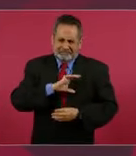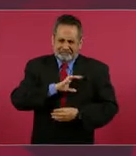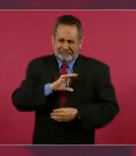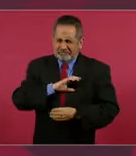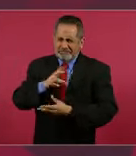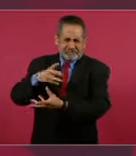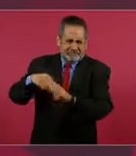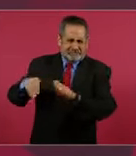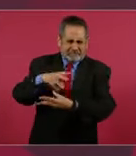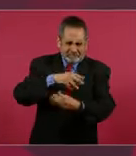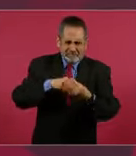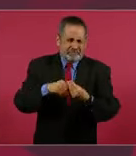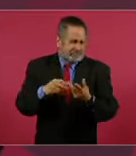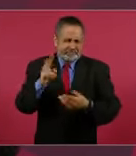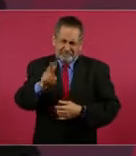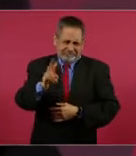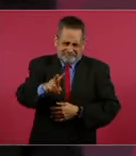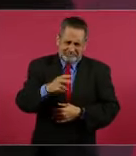A mí me quieren mucho